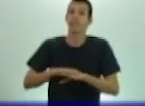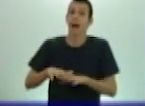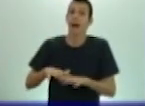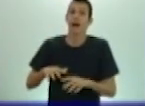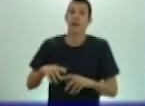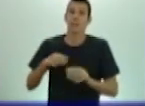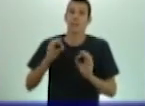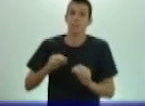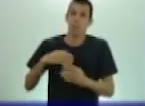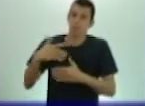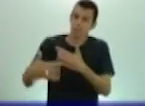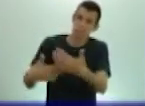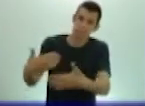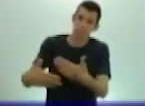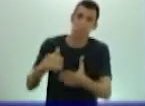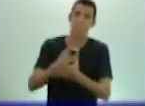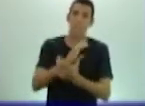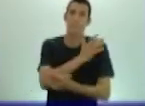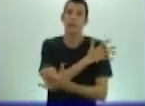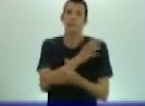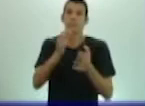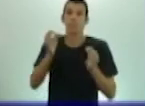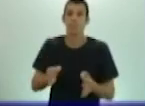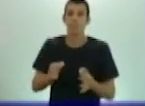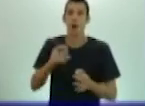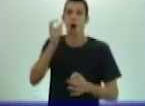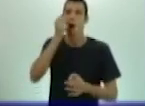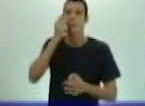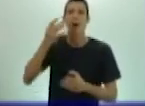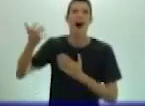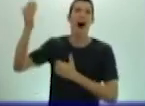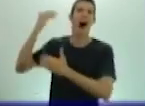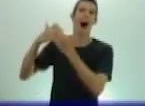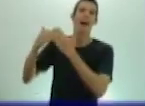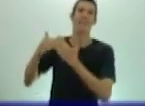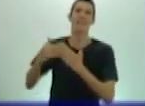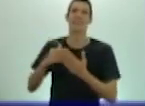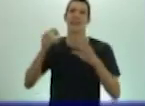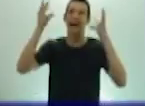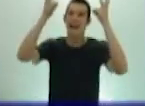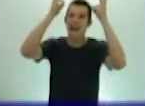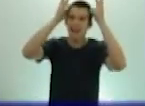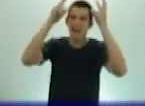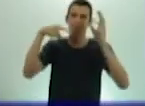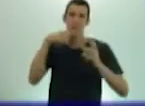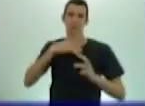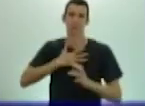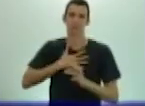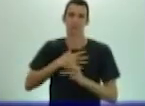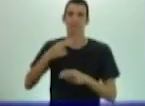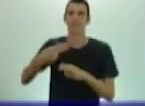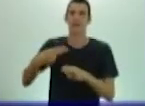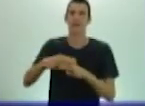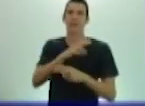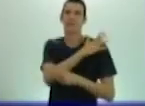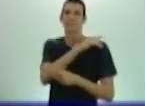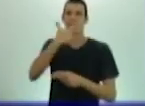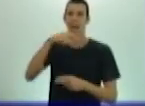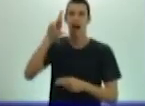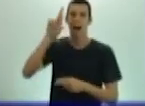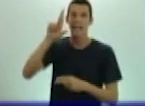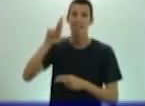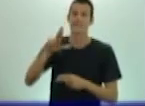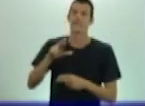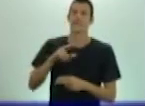propio mes de marzo, entonces el zar se ve obligado a declinar sus poderes y se establece en Rusia lo que